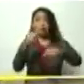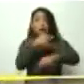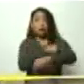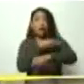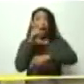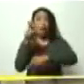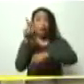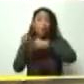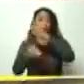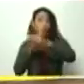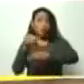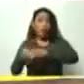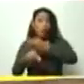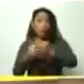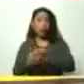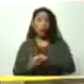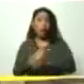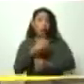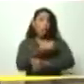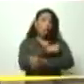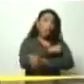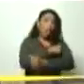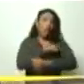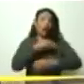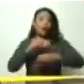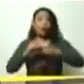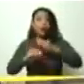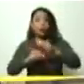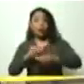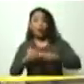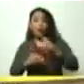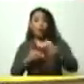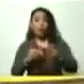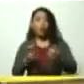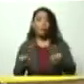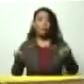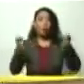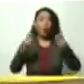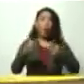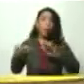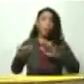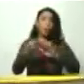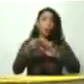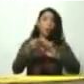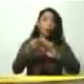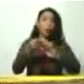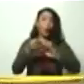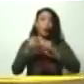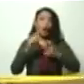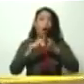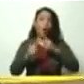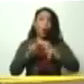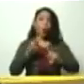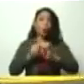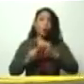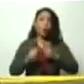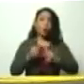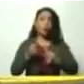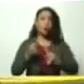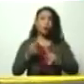ellos generaron las heridas que se derivan de el bloqueo las medidas que se derivan de las